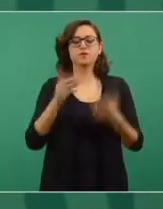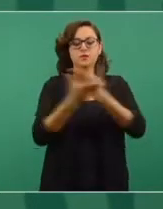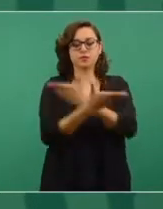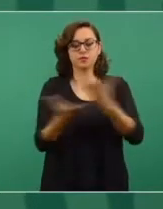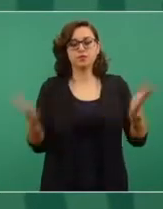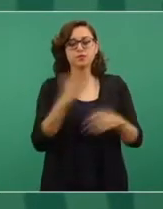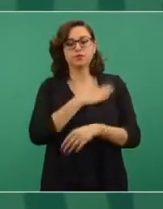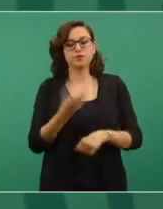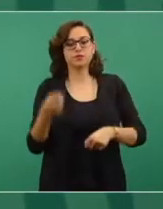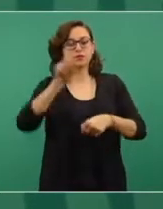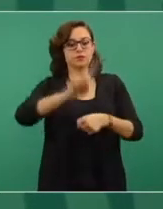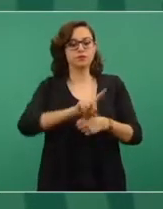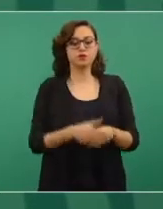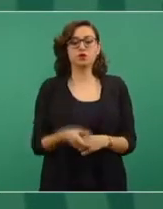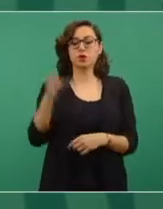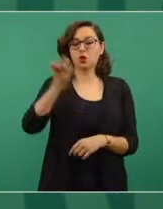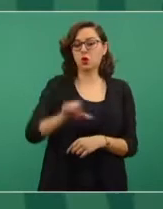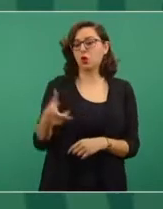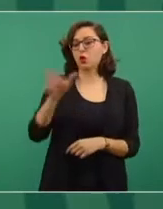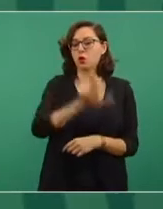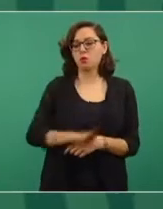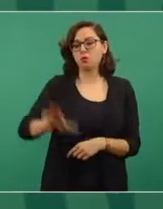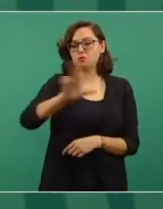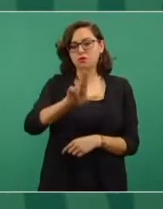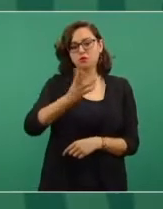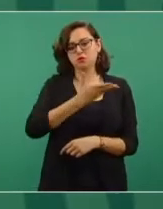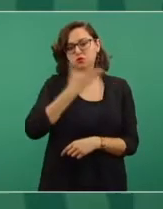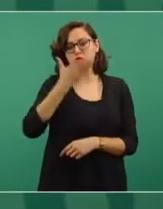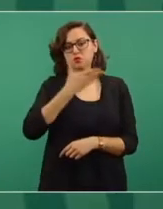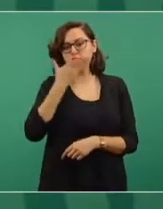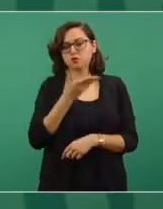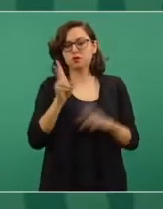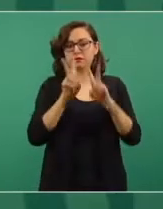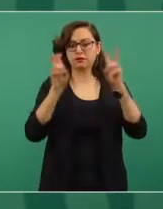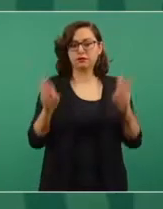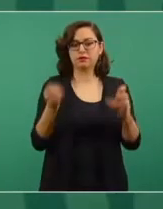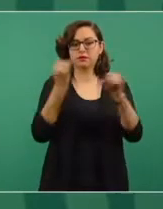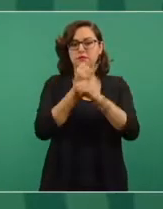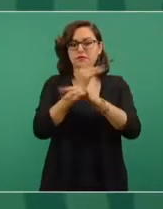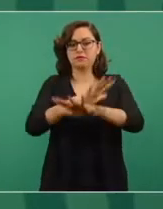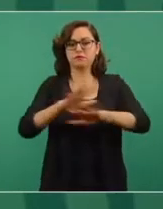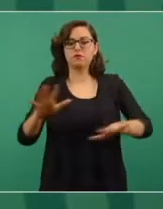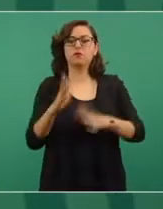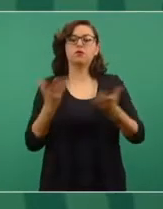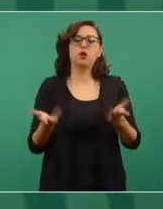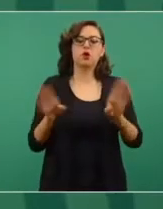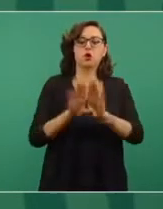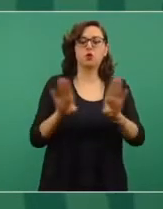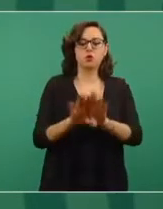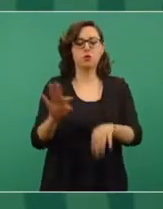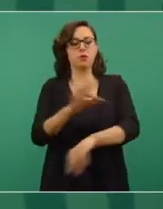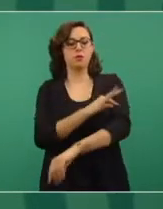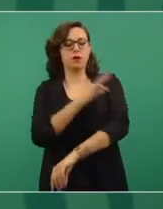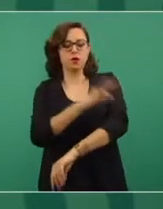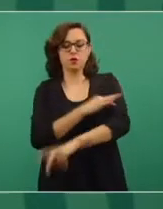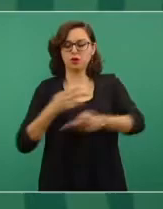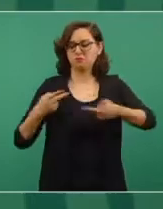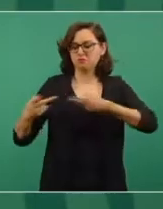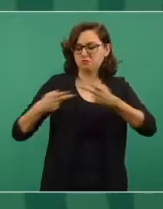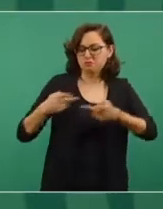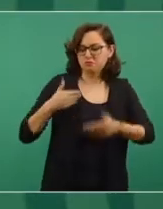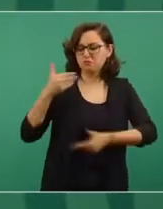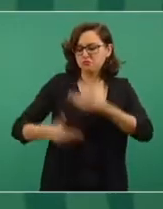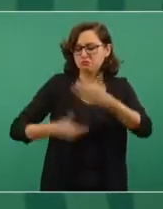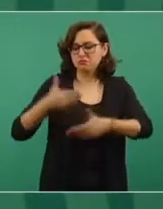cada martes vamos a comentar sobre el progreso del plan de vacunación y desde luego el estado también que